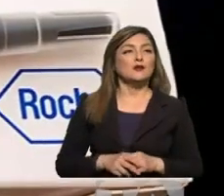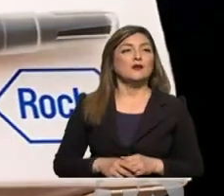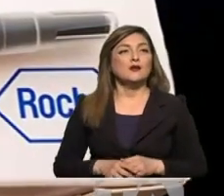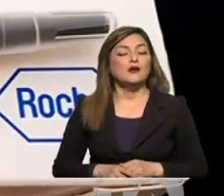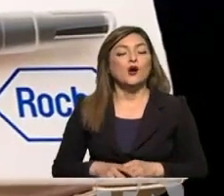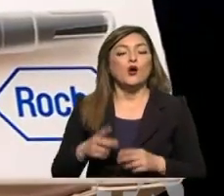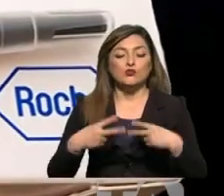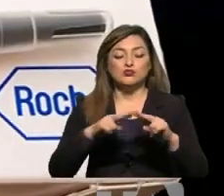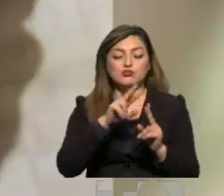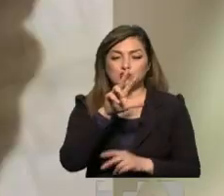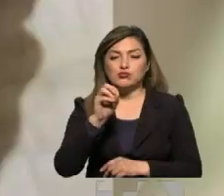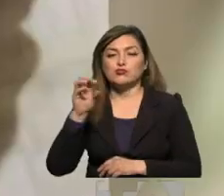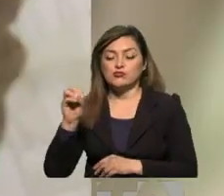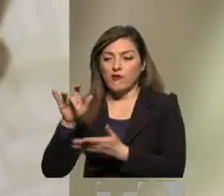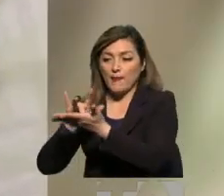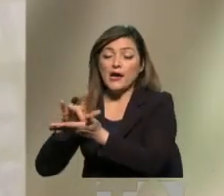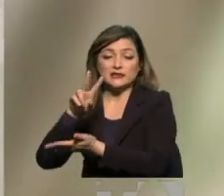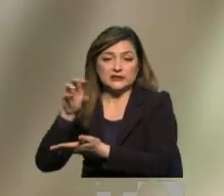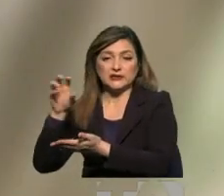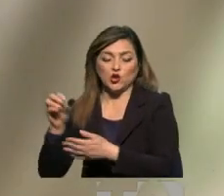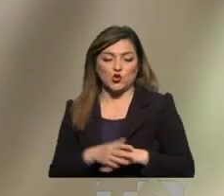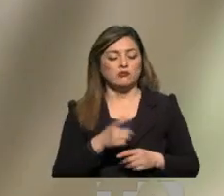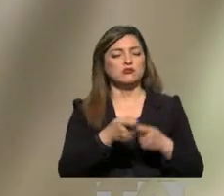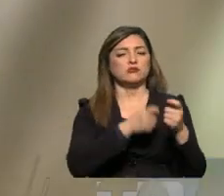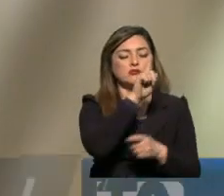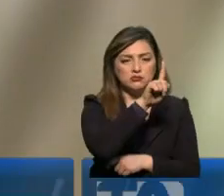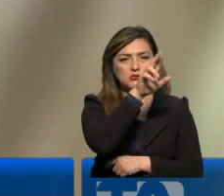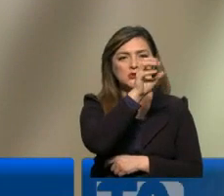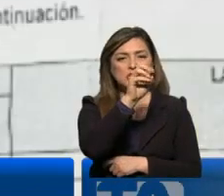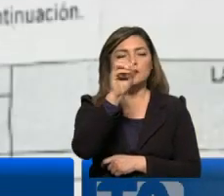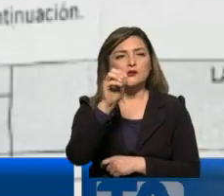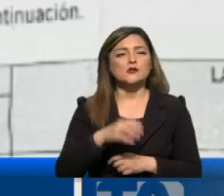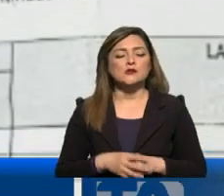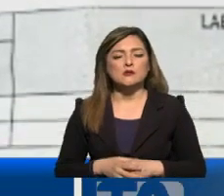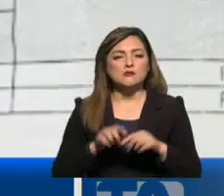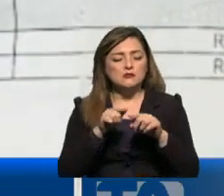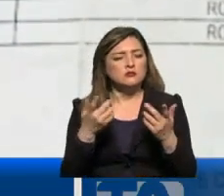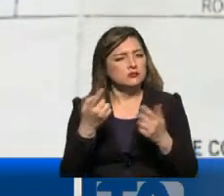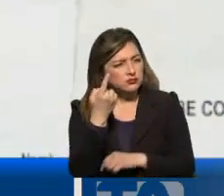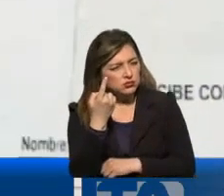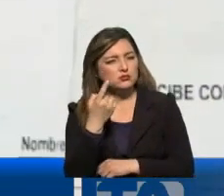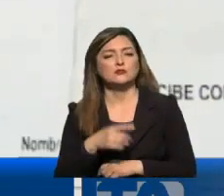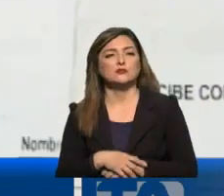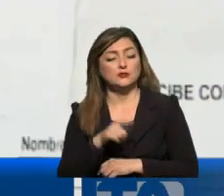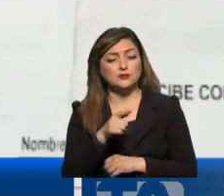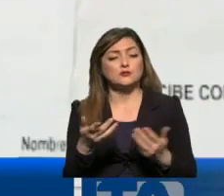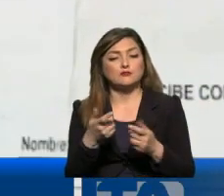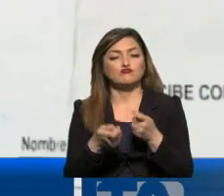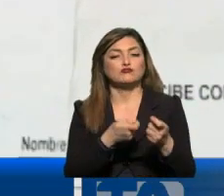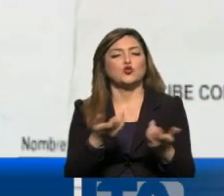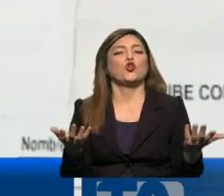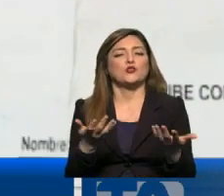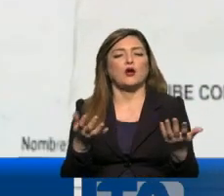medicamento costaba 300 dólares y él lo ofrecía en mil doscientos pero no sólo eso pues la sartén ra que venía